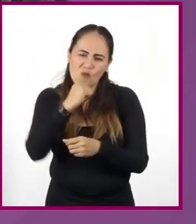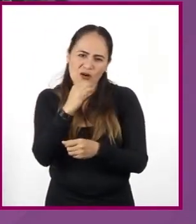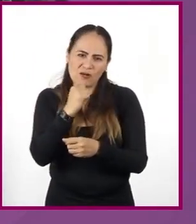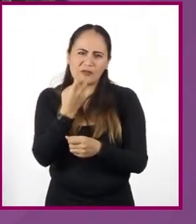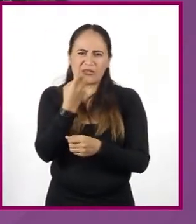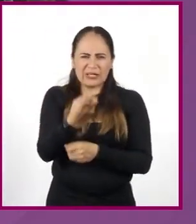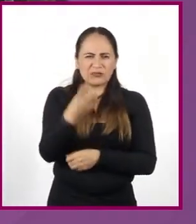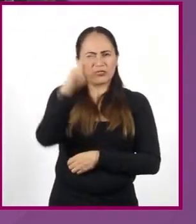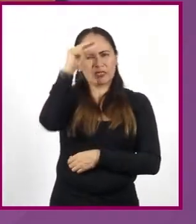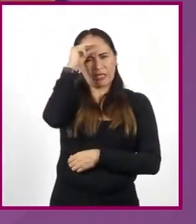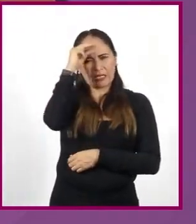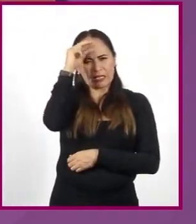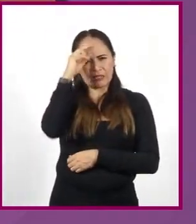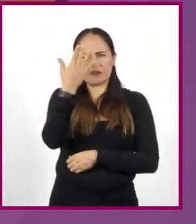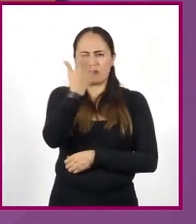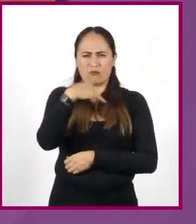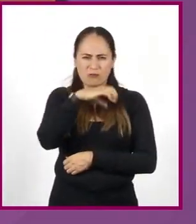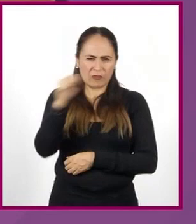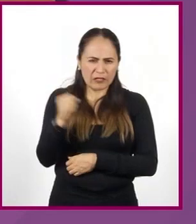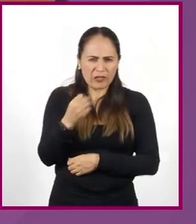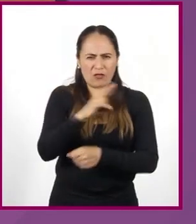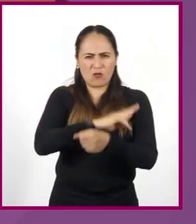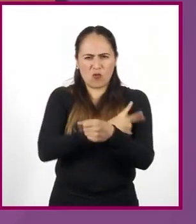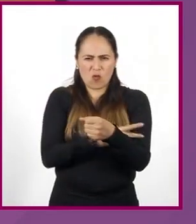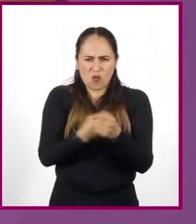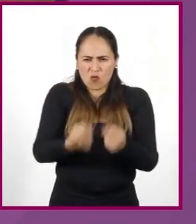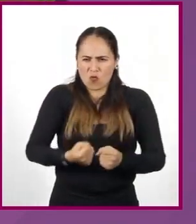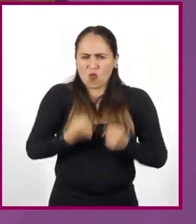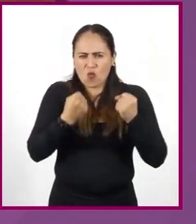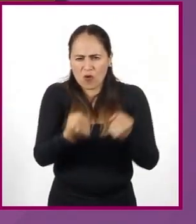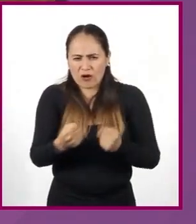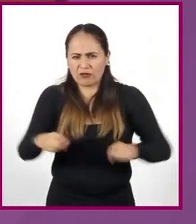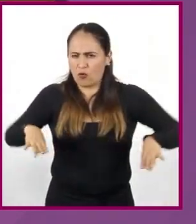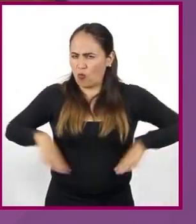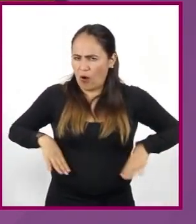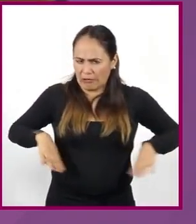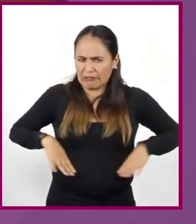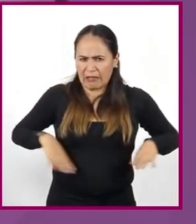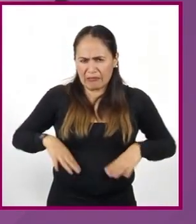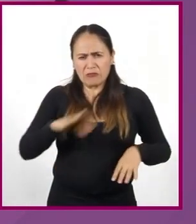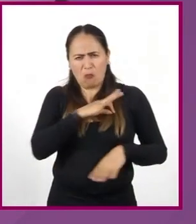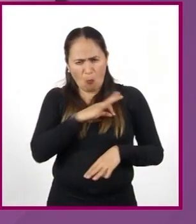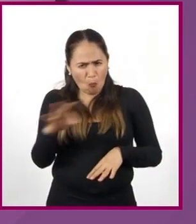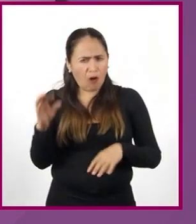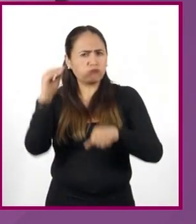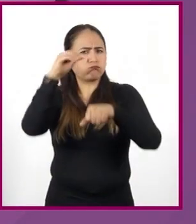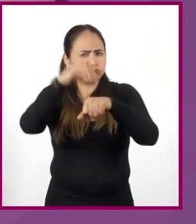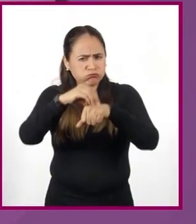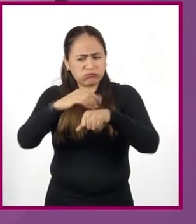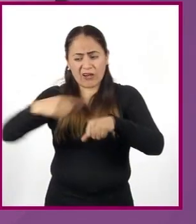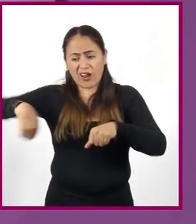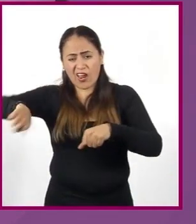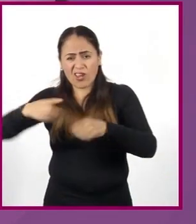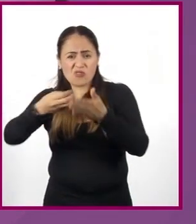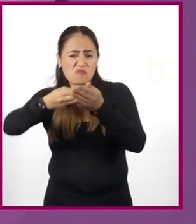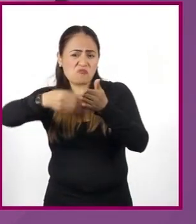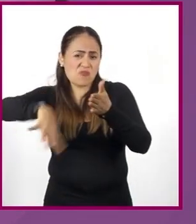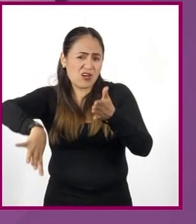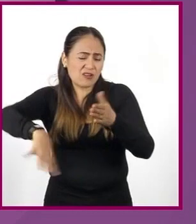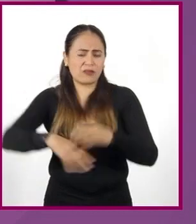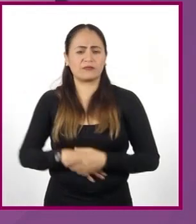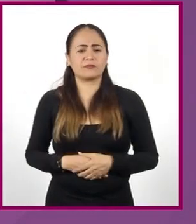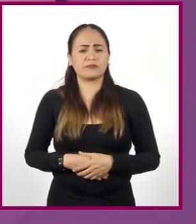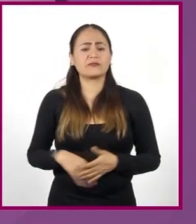inteligencia, las habilidades, las fortalezas y las aptitudes que tienen y pueden aportar. No son las leyes las que generan